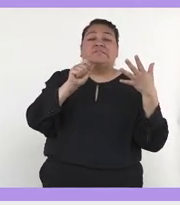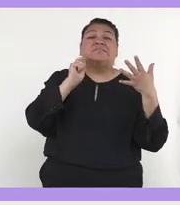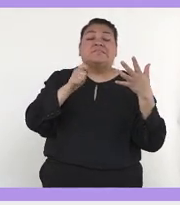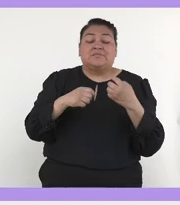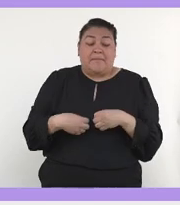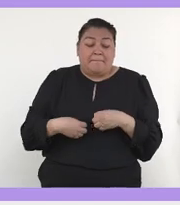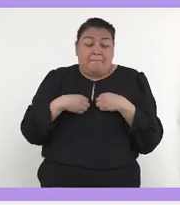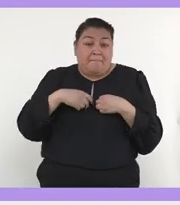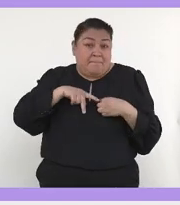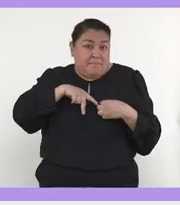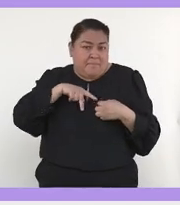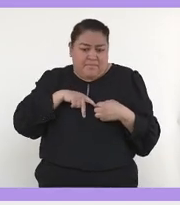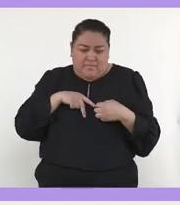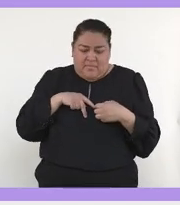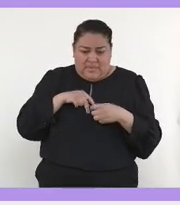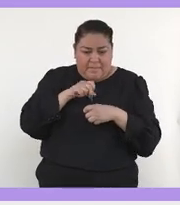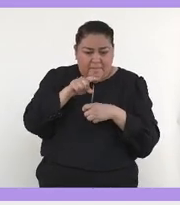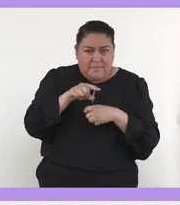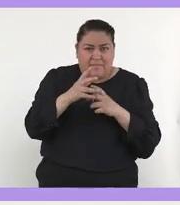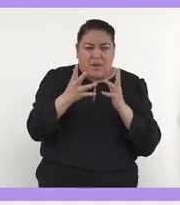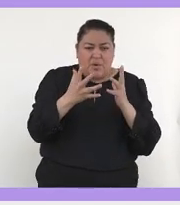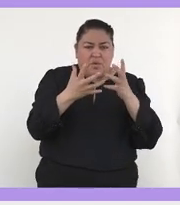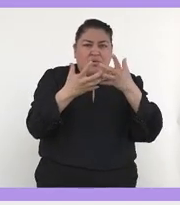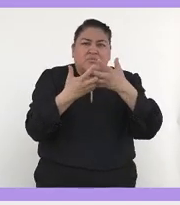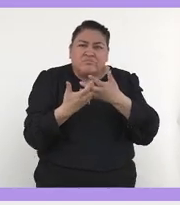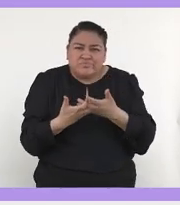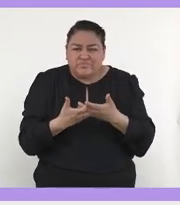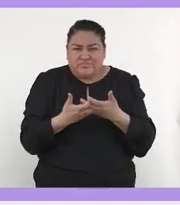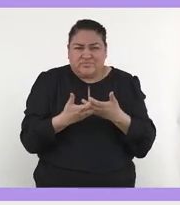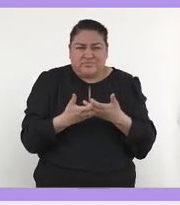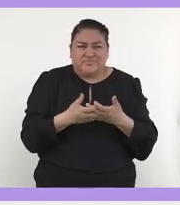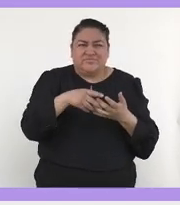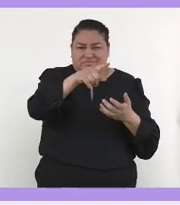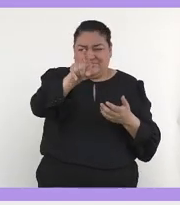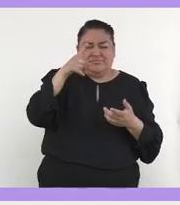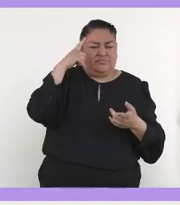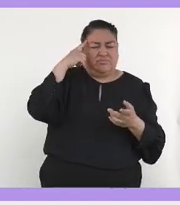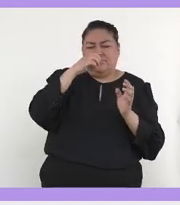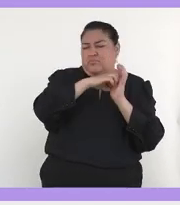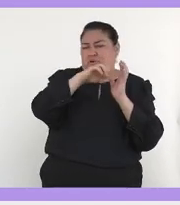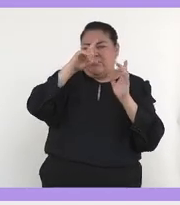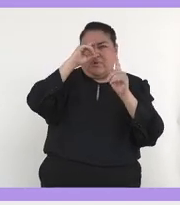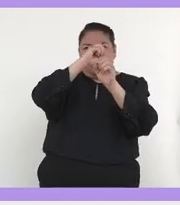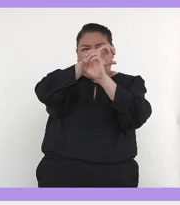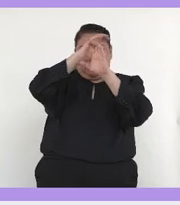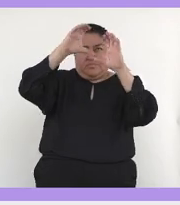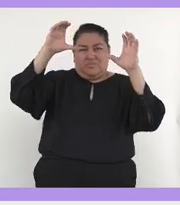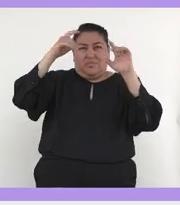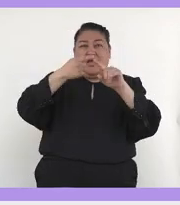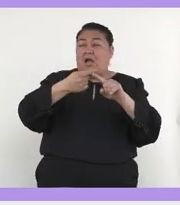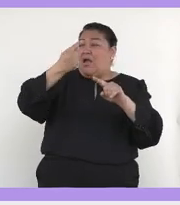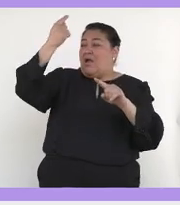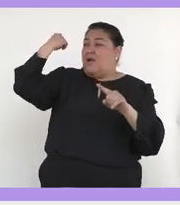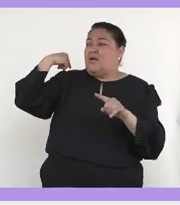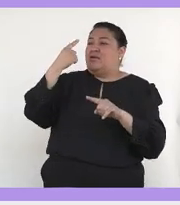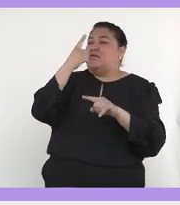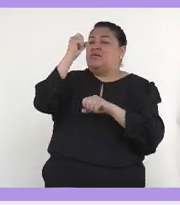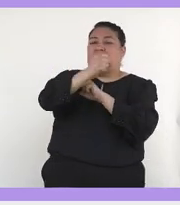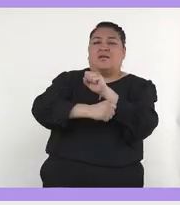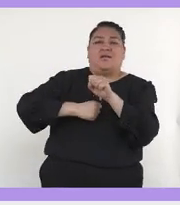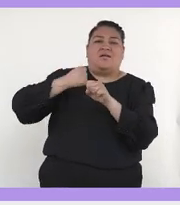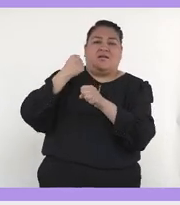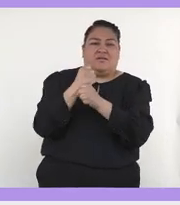eso que se ha estudiado durante siglos adaptarlo a lo que tenemos hoy ustedes se imaginan que hace Cien años alguien iba a hacer una transmisión